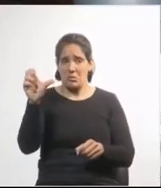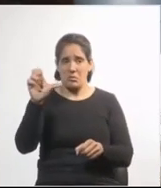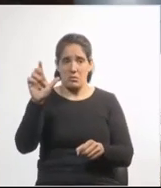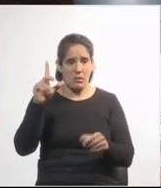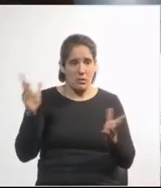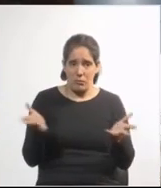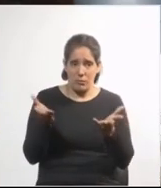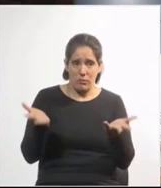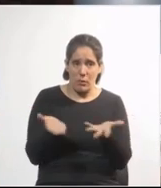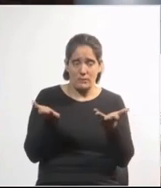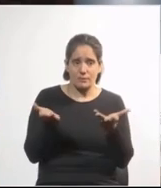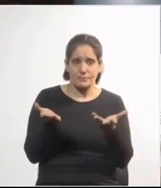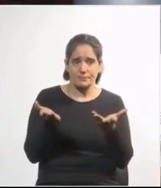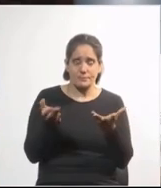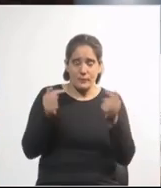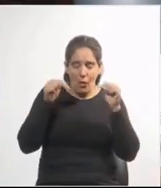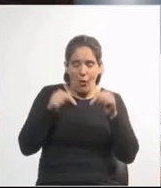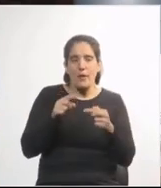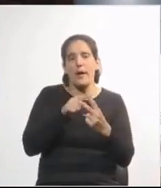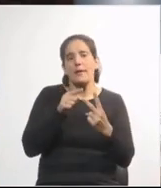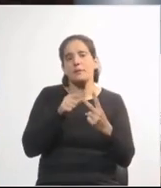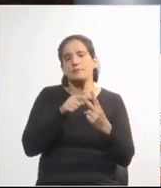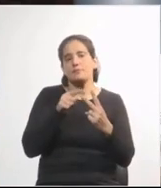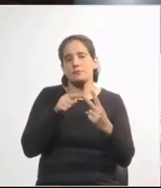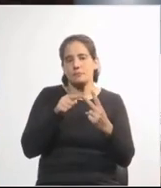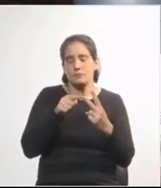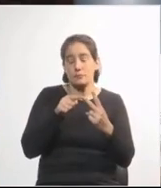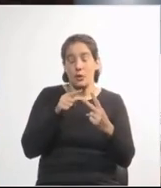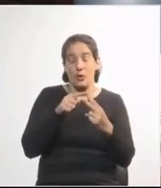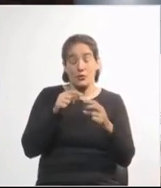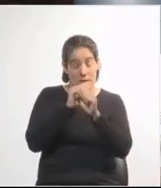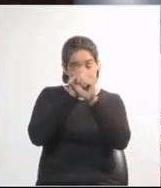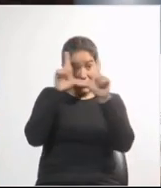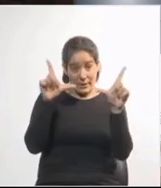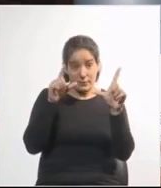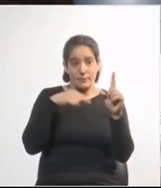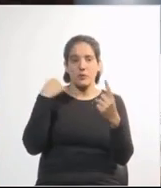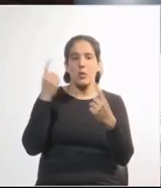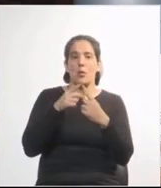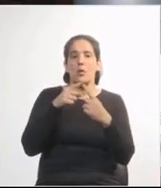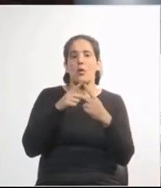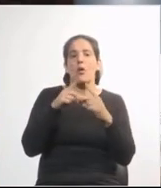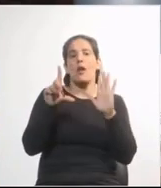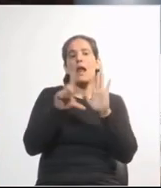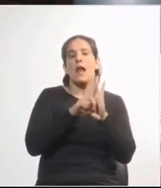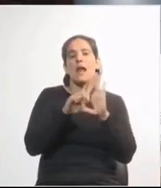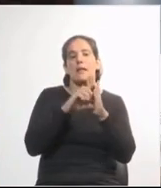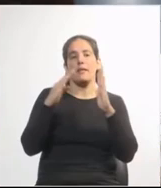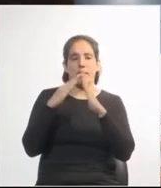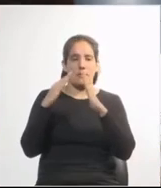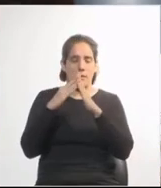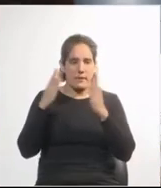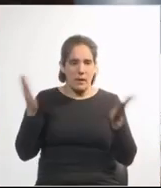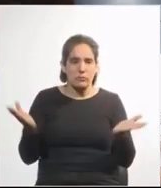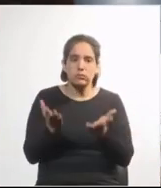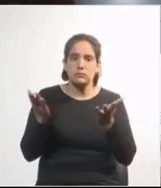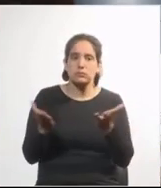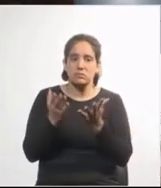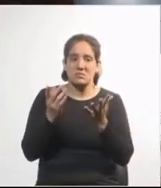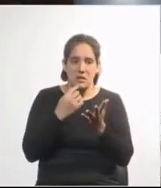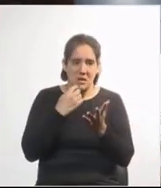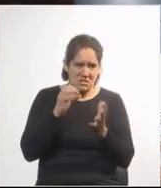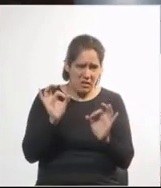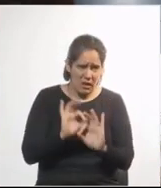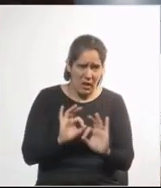Vivienda Promovida. Hoy hay 2 cosas que están claras. Uno, la Ley de Vivienda Promovida ni ha realizado